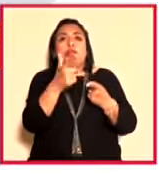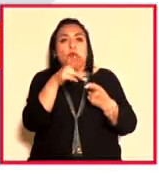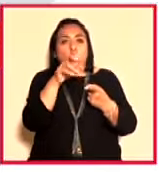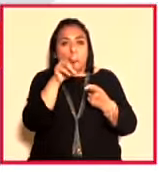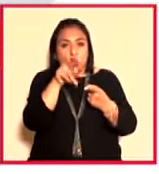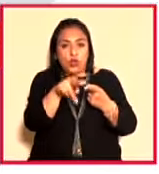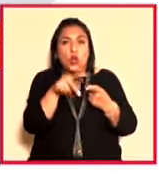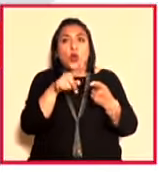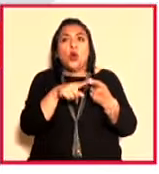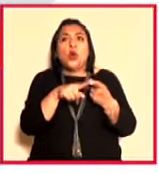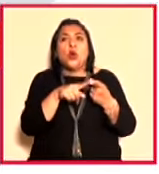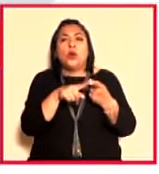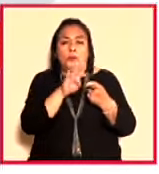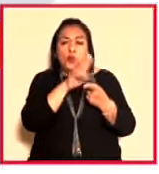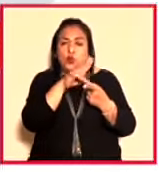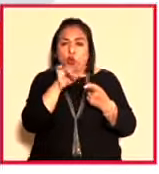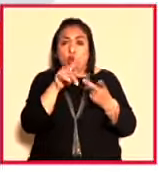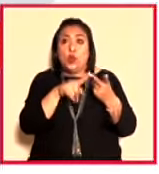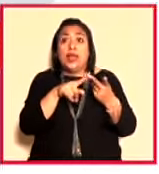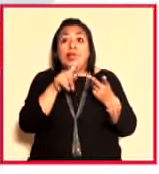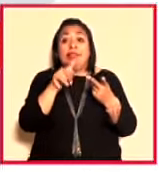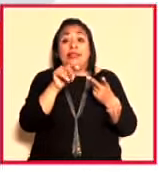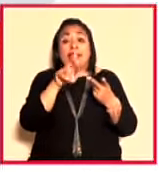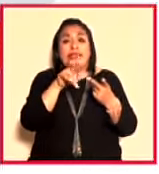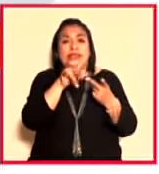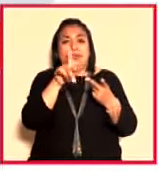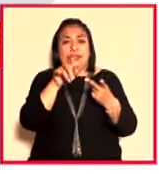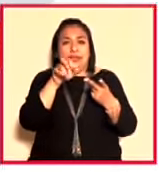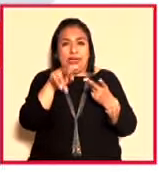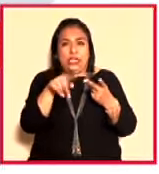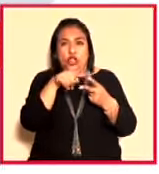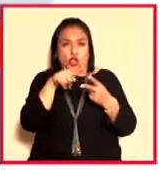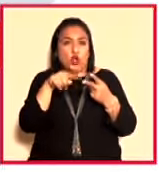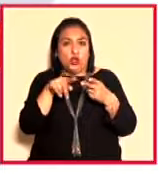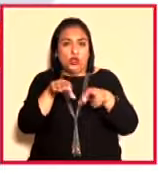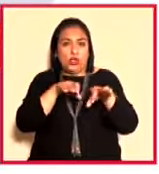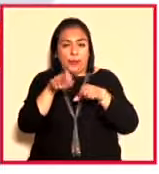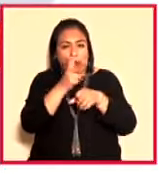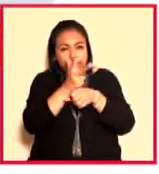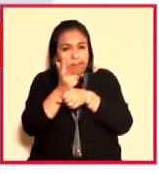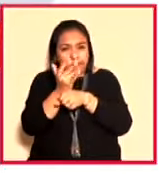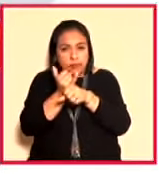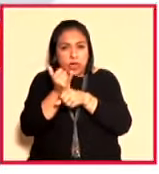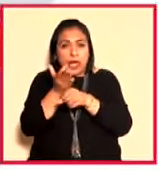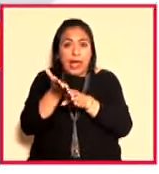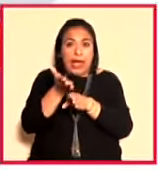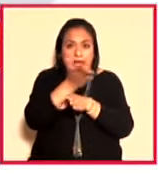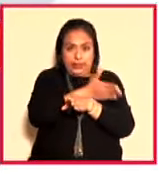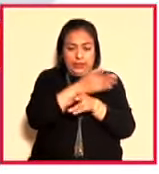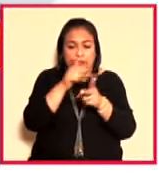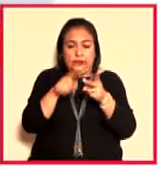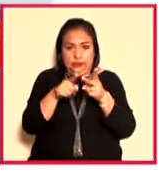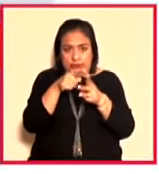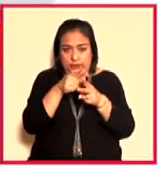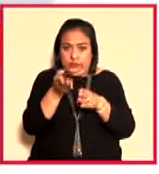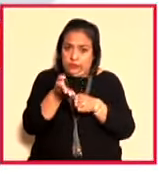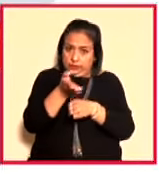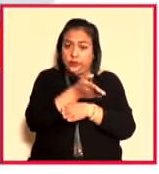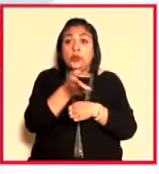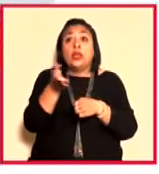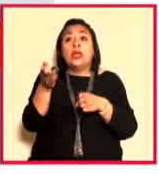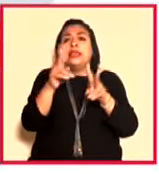el último guión, y Tras Nazarín, dos trabajos documentales previos que, como su